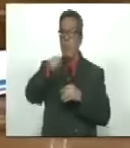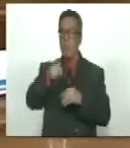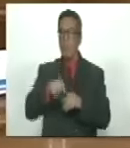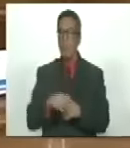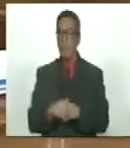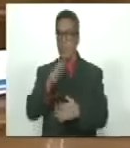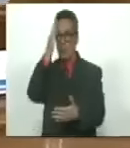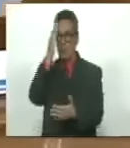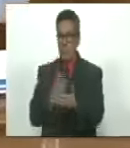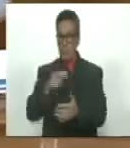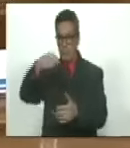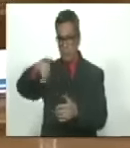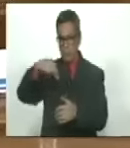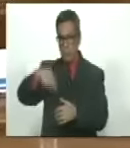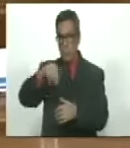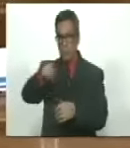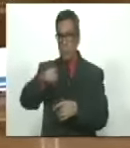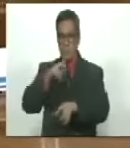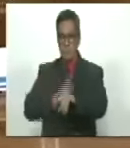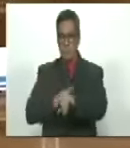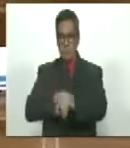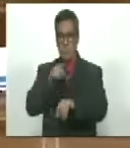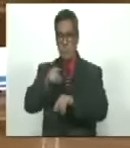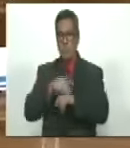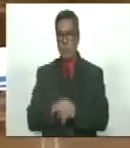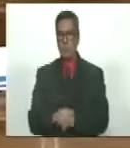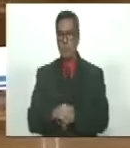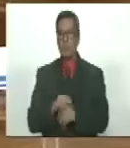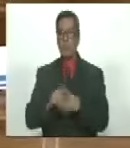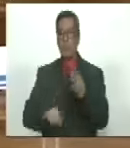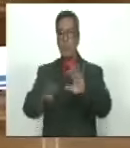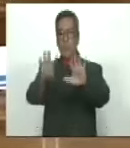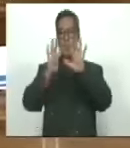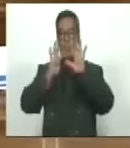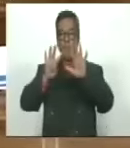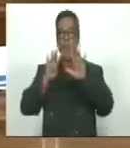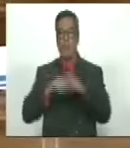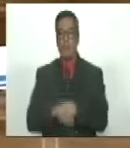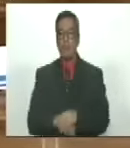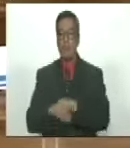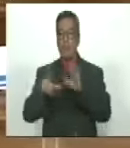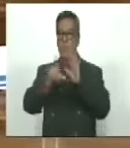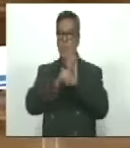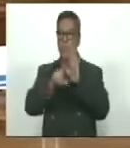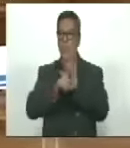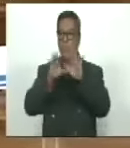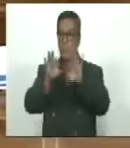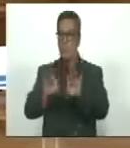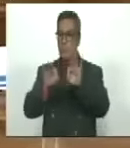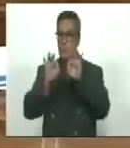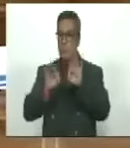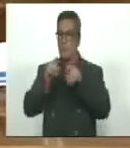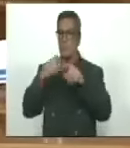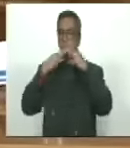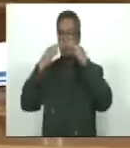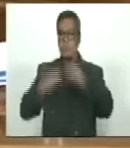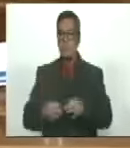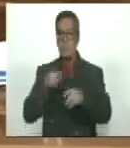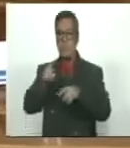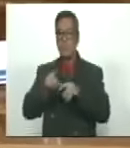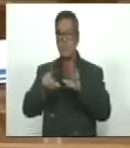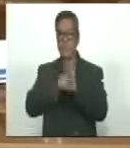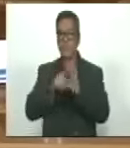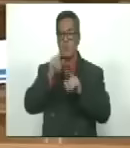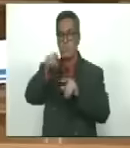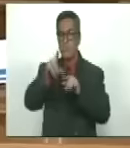se normalice esa situación. Y en noveno lugar, bueno, las leyes especiales que seguro se van a derivar de esta